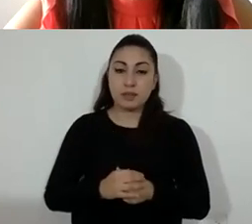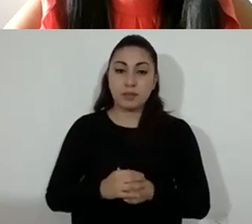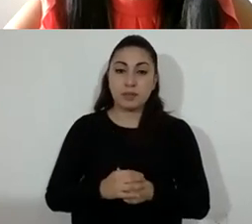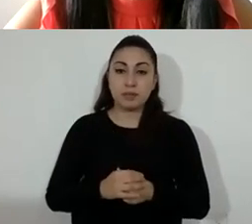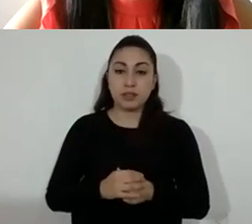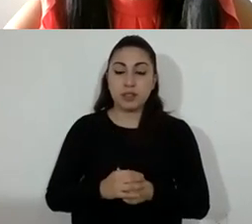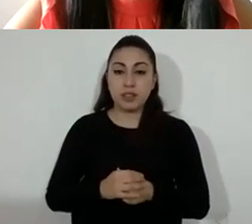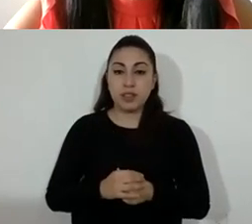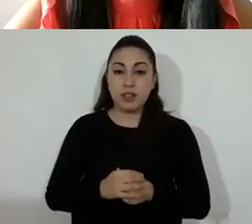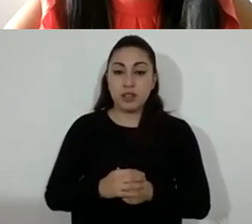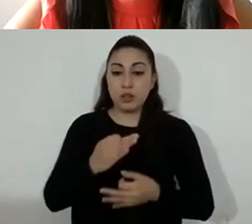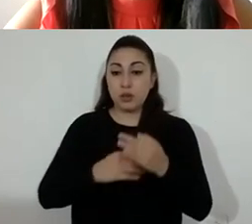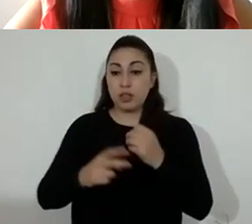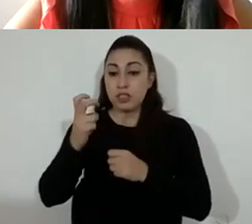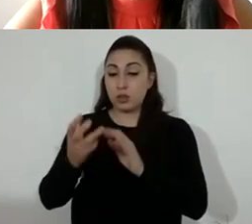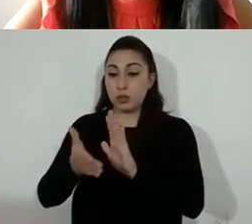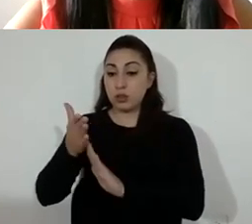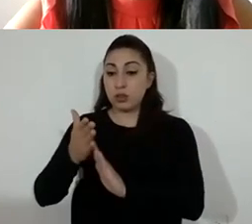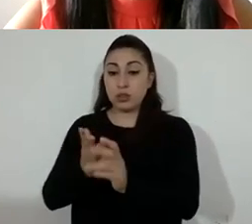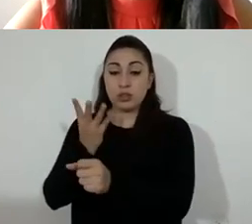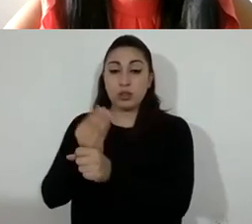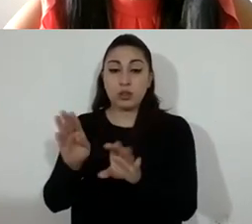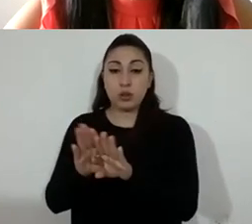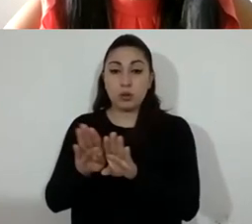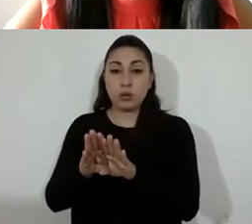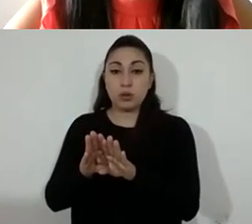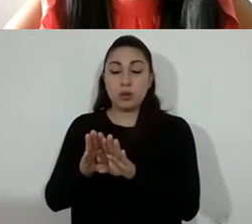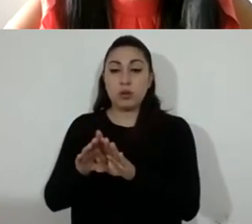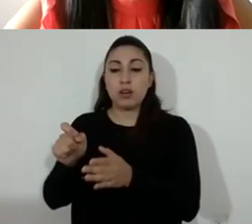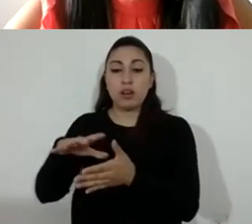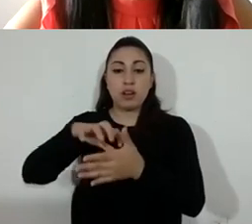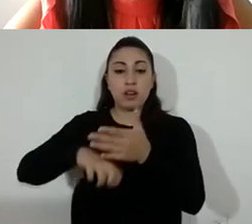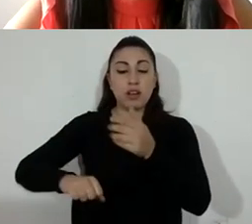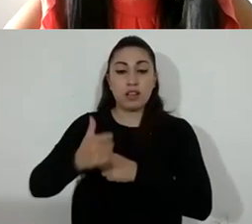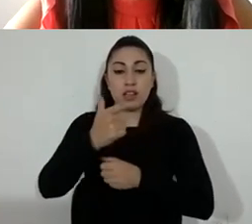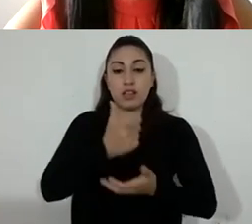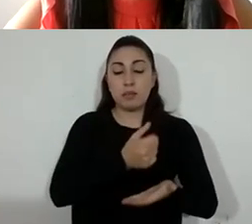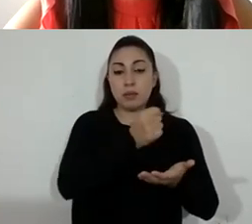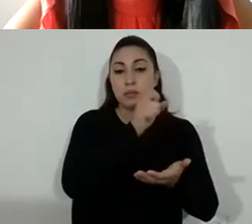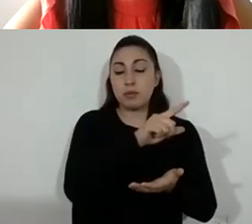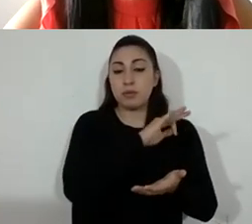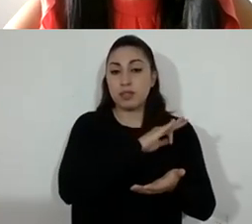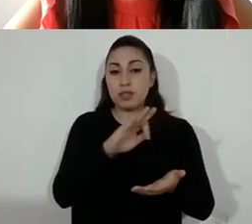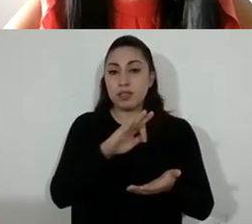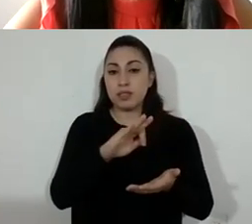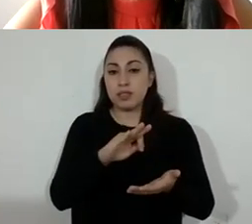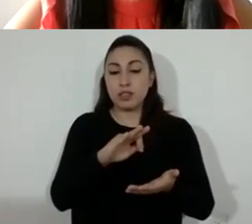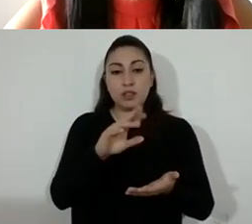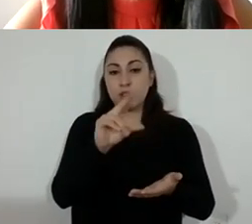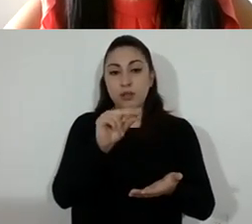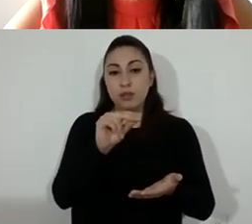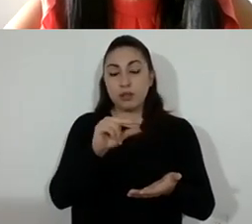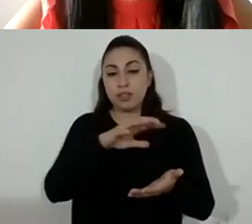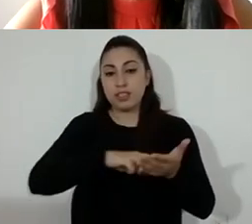veremos cómo se repone esa obra, con cargo al presupuesto participativo de los años subsecuentes. Ni siquiera con cargo